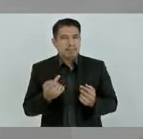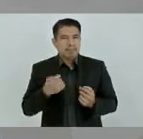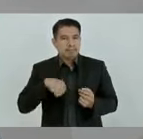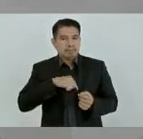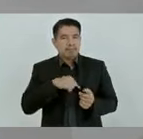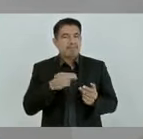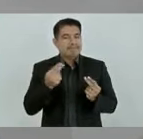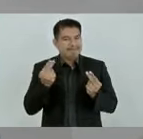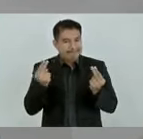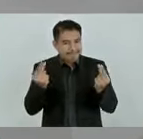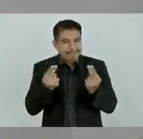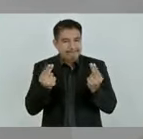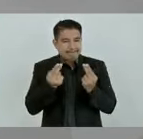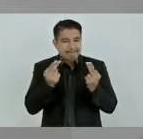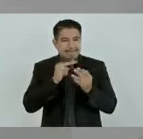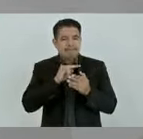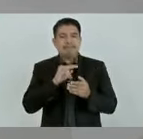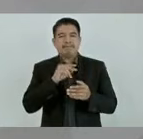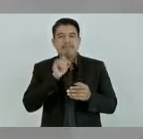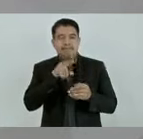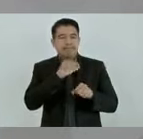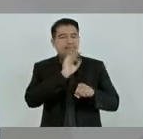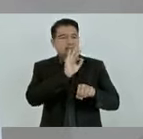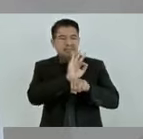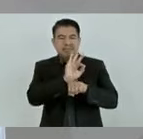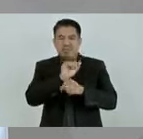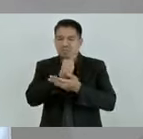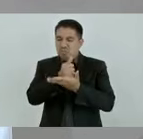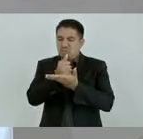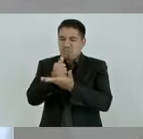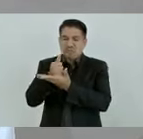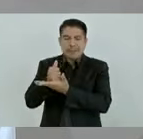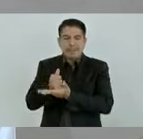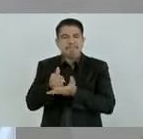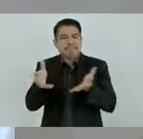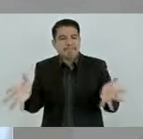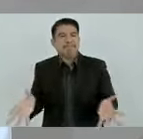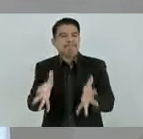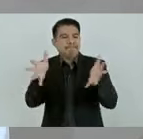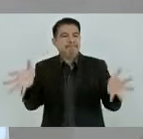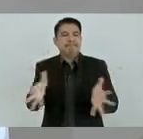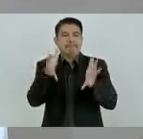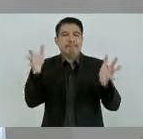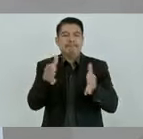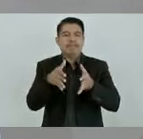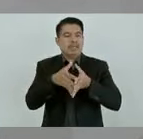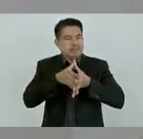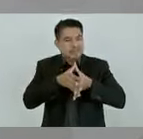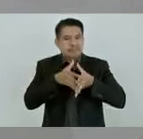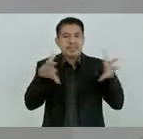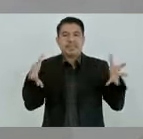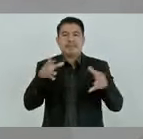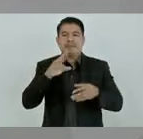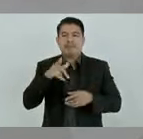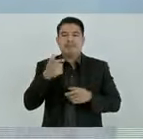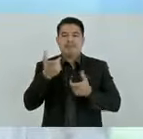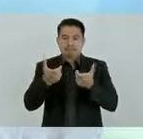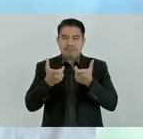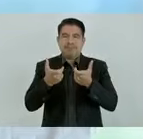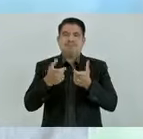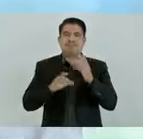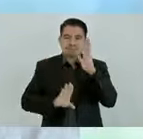atender el bienestar y también impulsar el crecimiento económico.